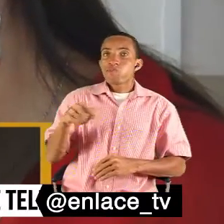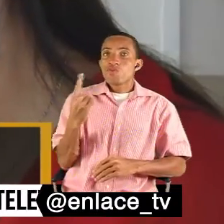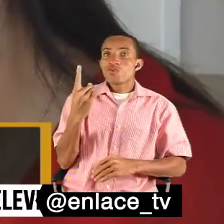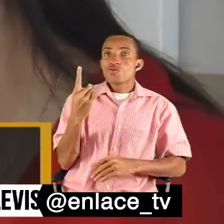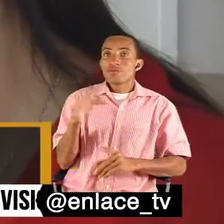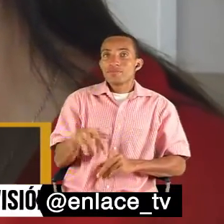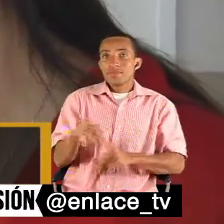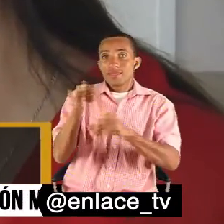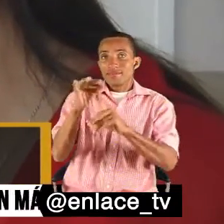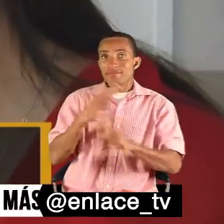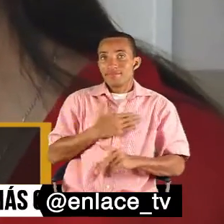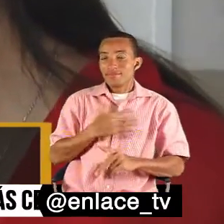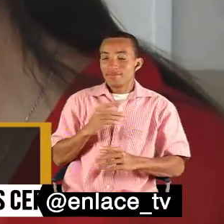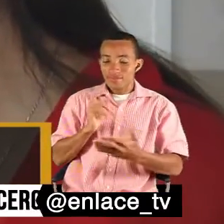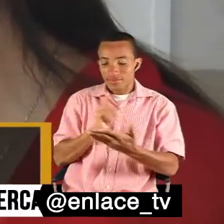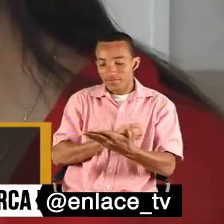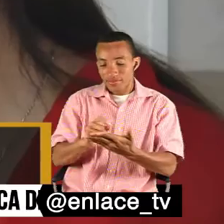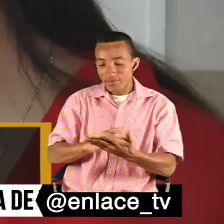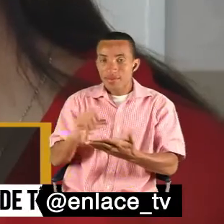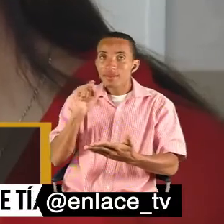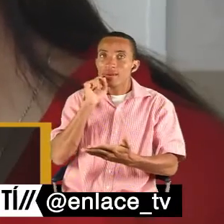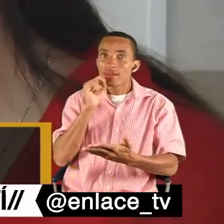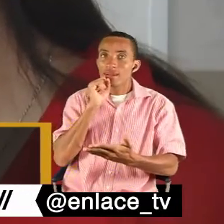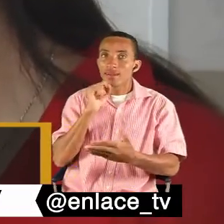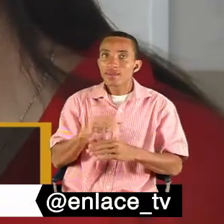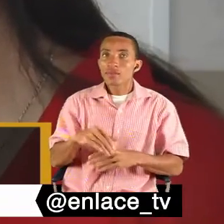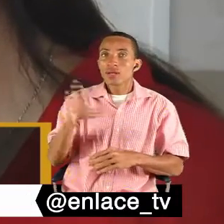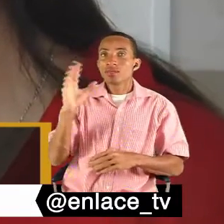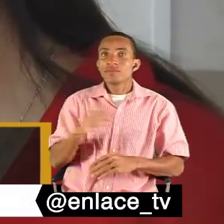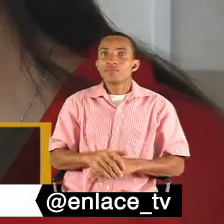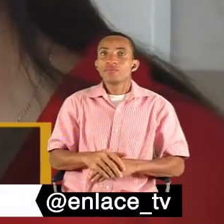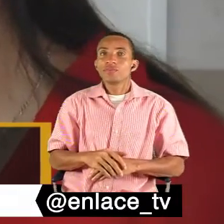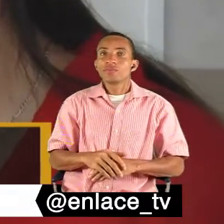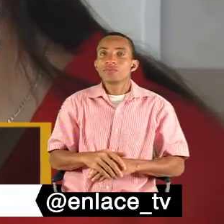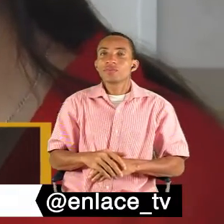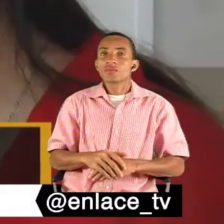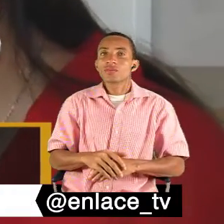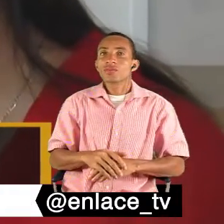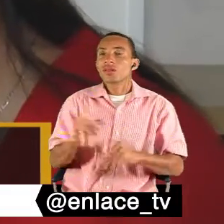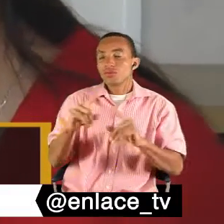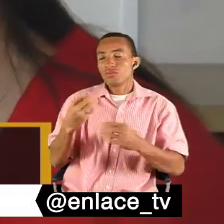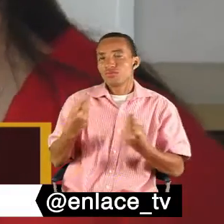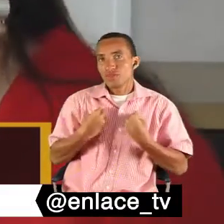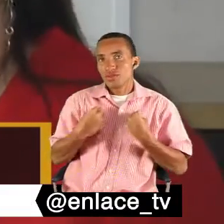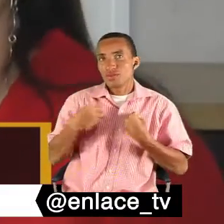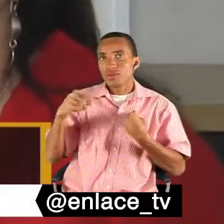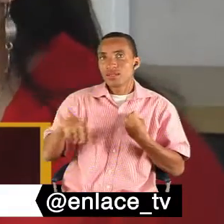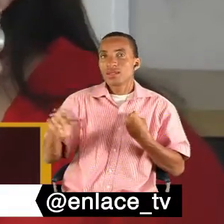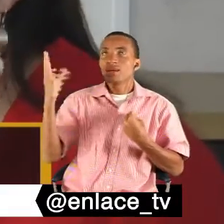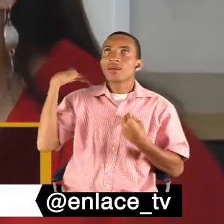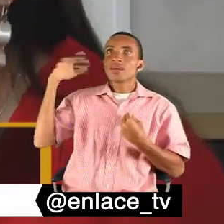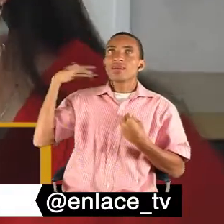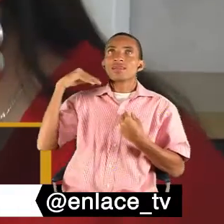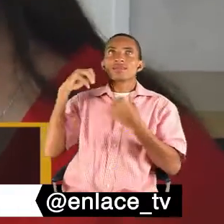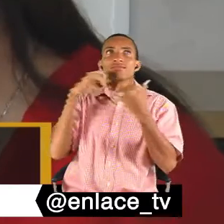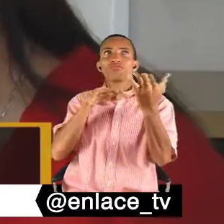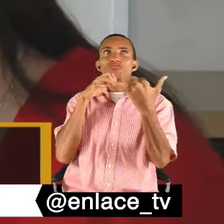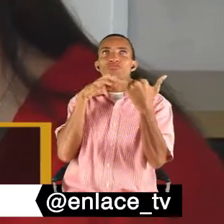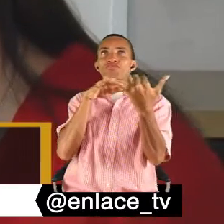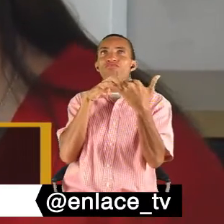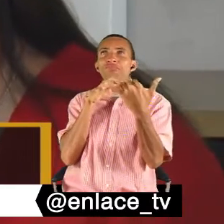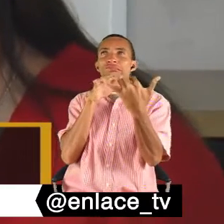para mí porque se lo escribí a Barranca Bermeja precisamente. Bueno, los que vivimos en Barranca en esa época de la violencia, en esa época